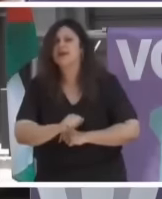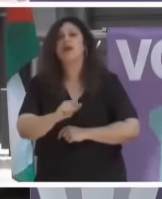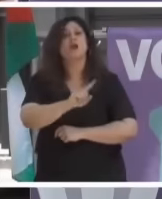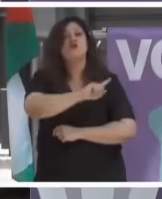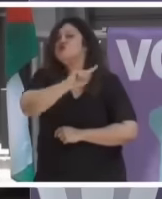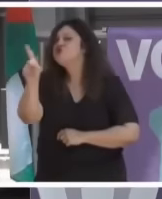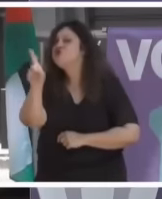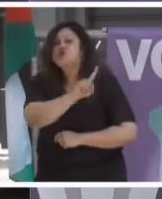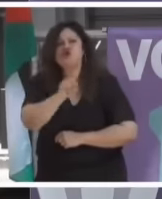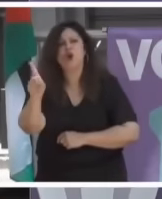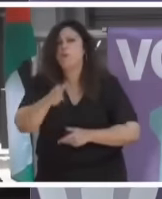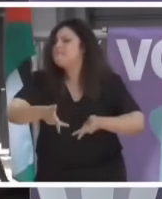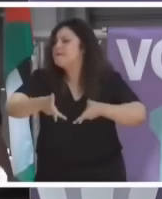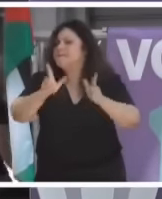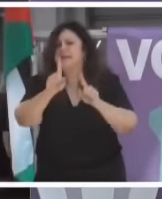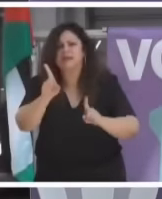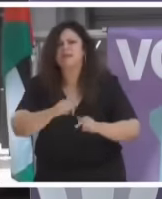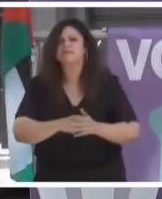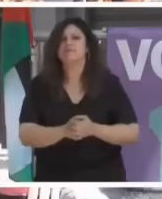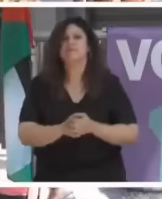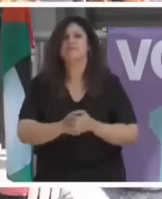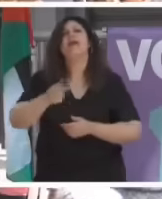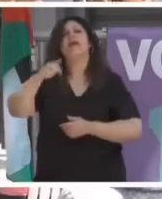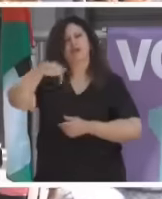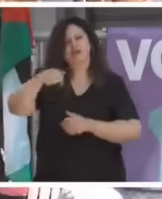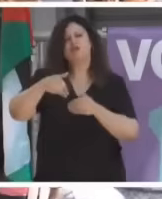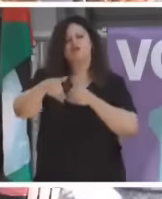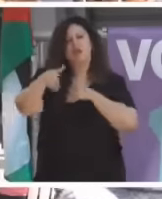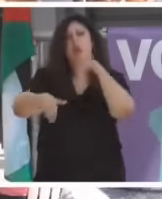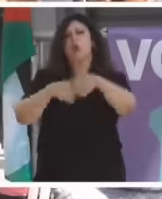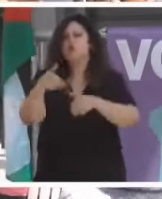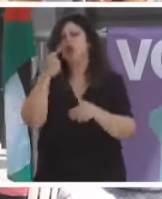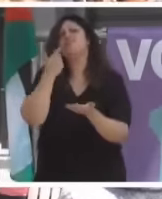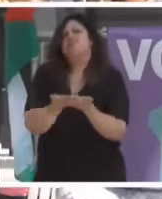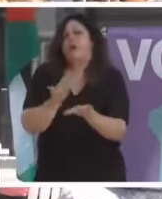a consentir y lo vamos a demostrar en las urnas.